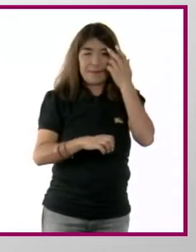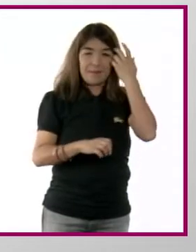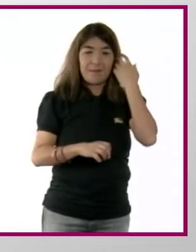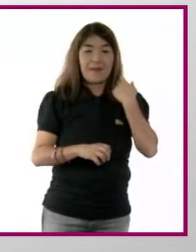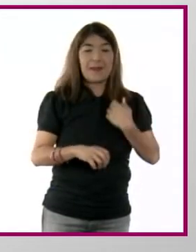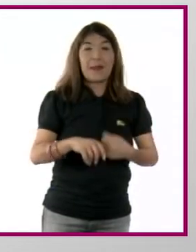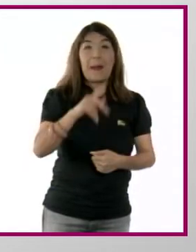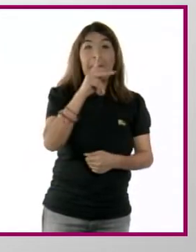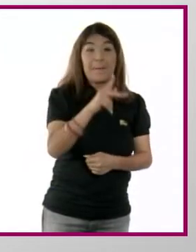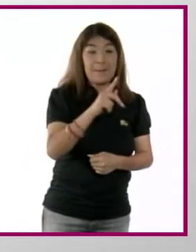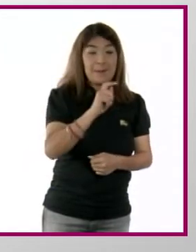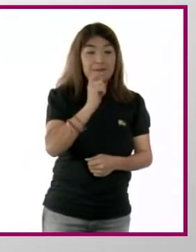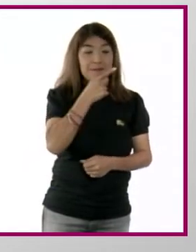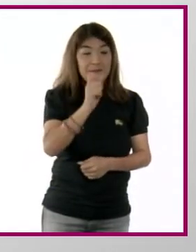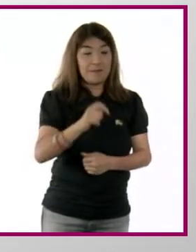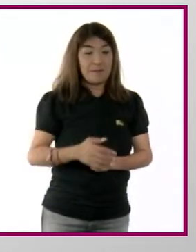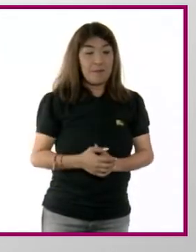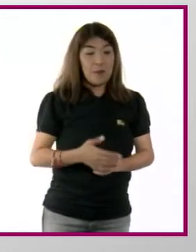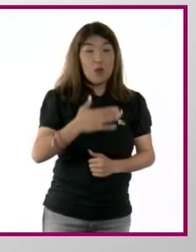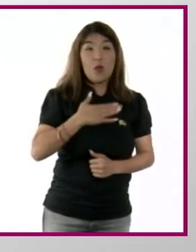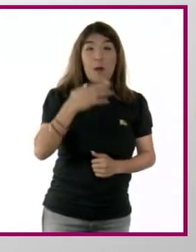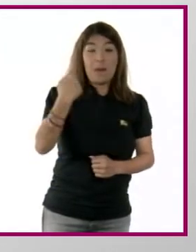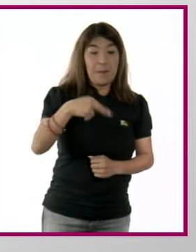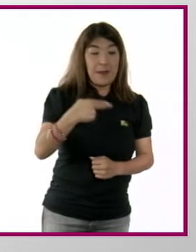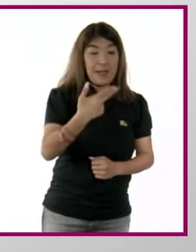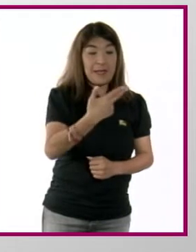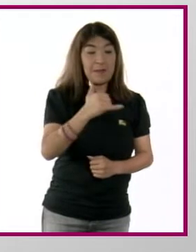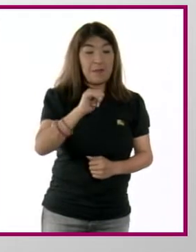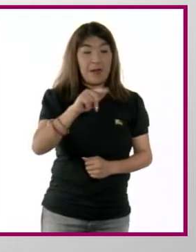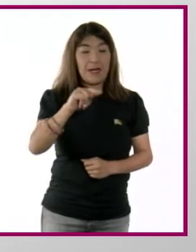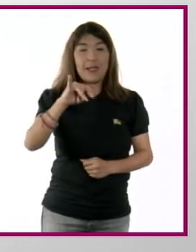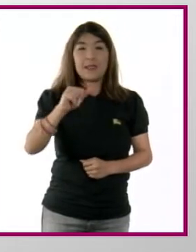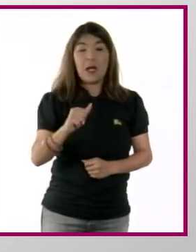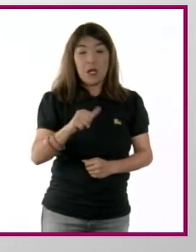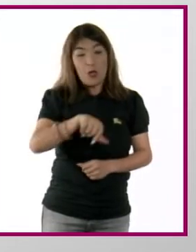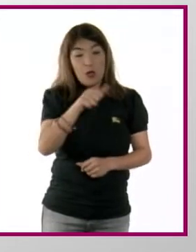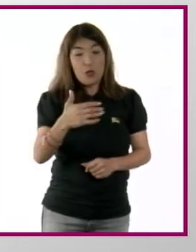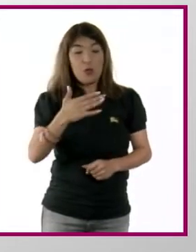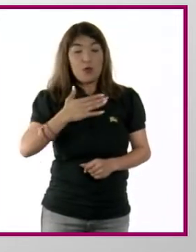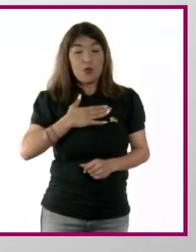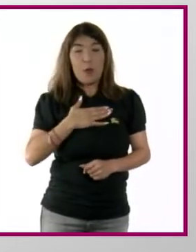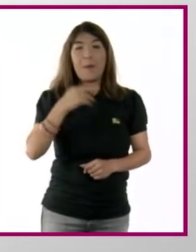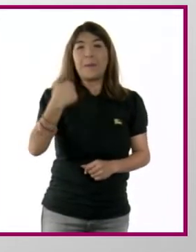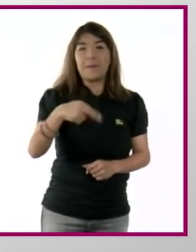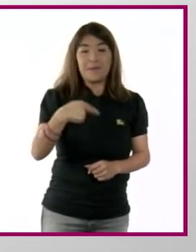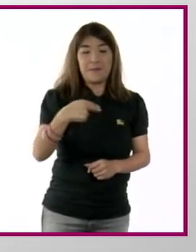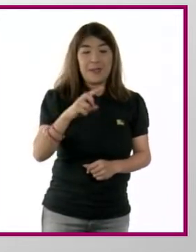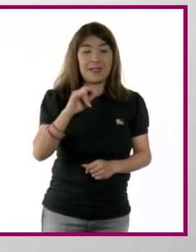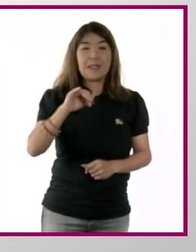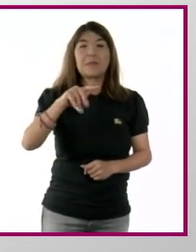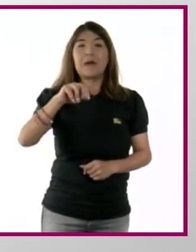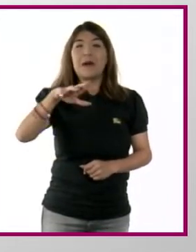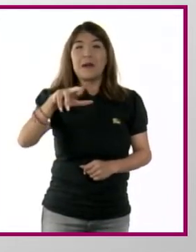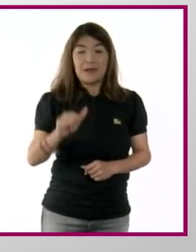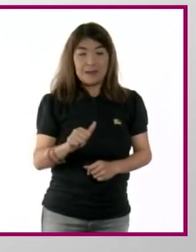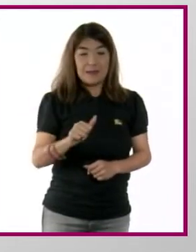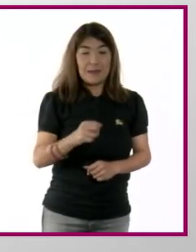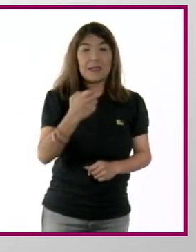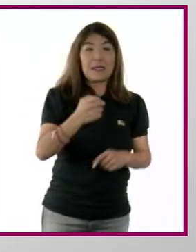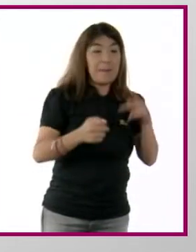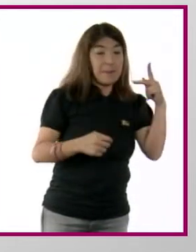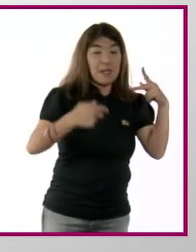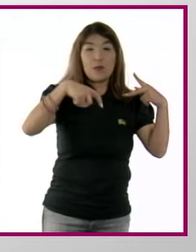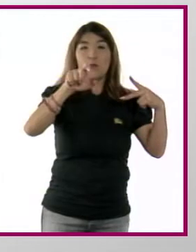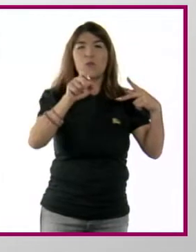P es yo me llamo Hipatia. La proposición Q es yo me llamo Ditmara. Y entonces la disyunción P o